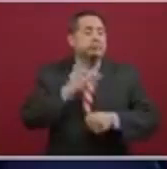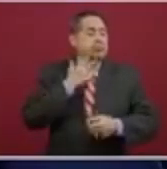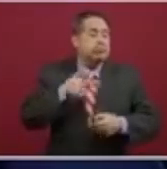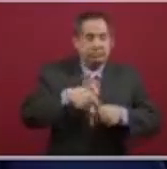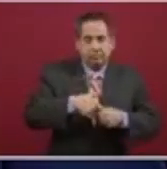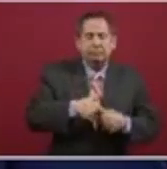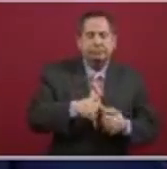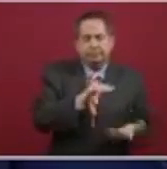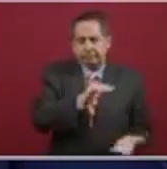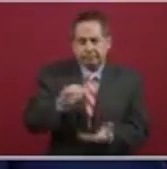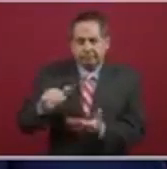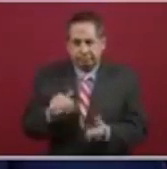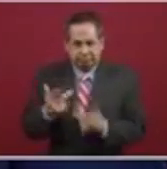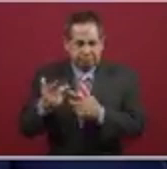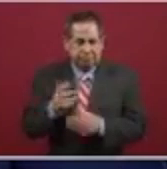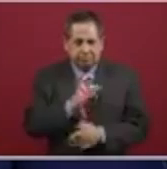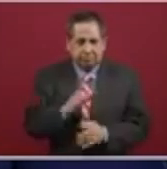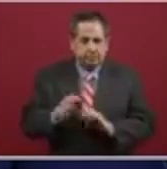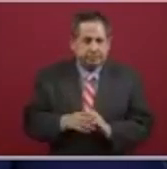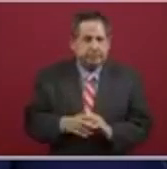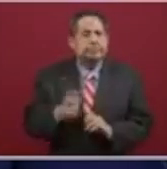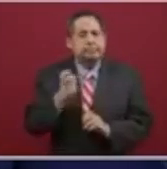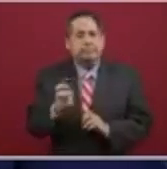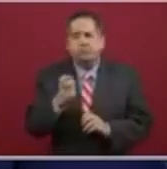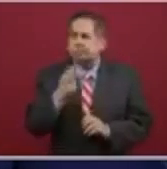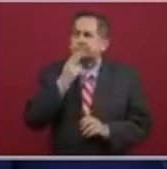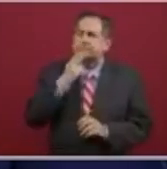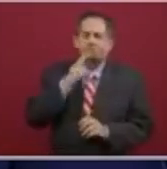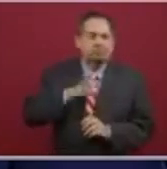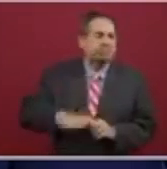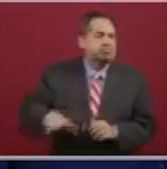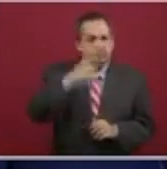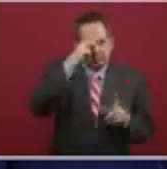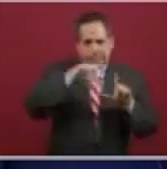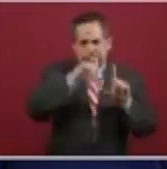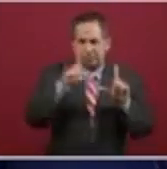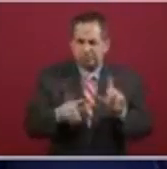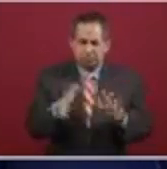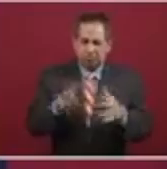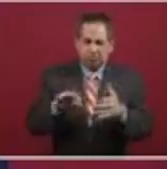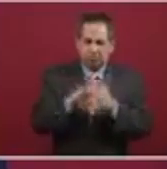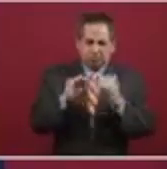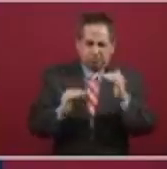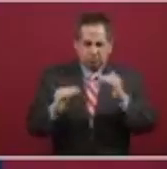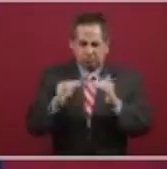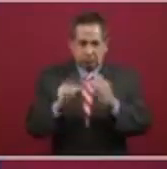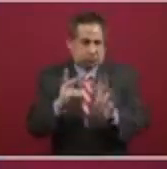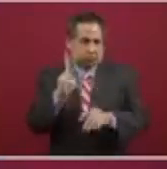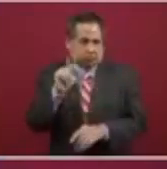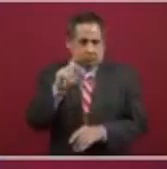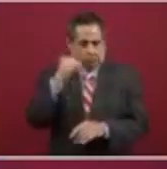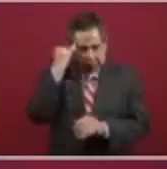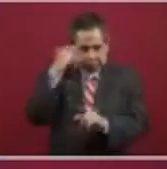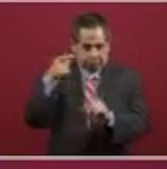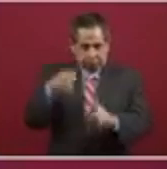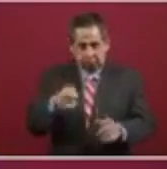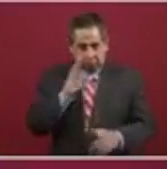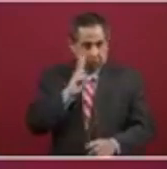son que es lo que se consume en el país. Ese es el plan que